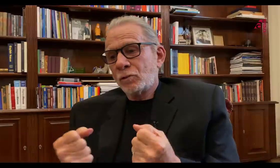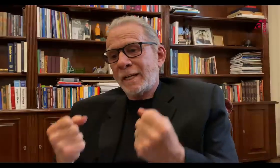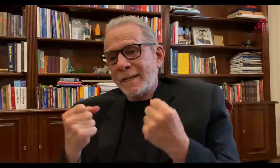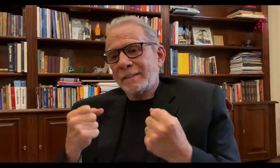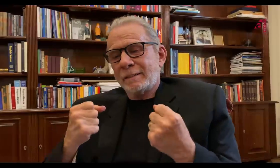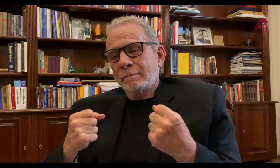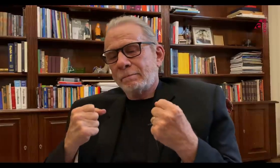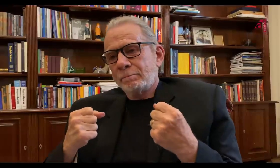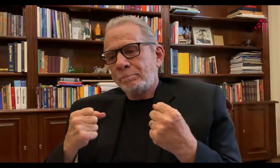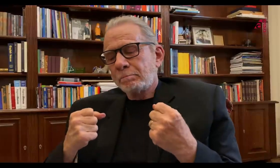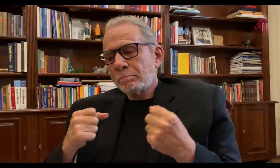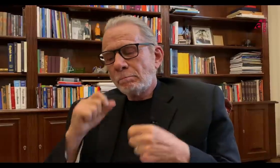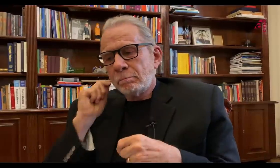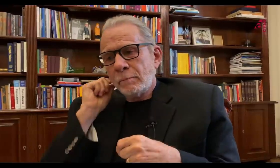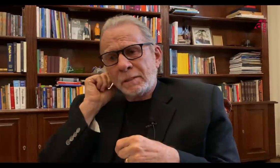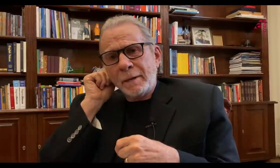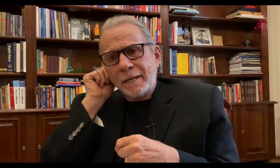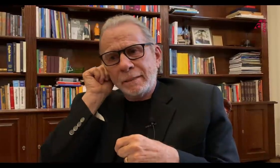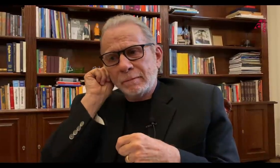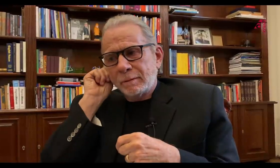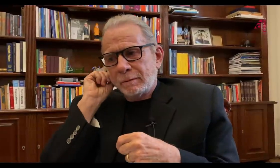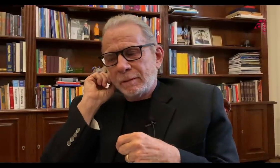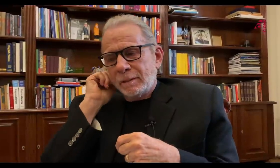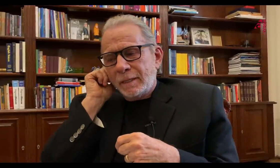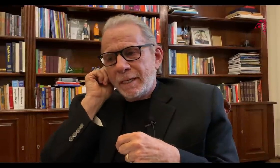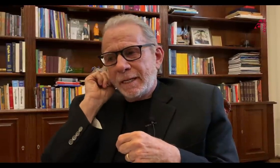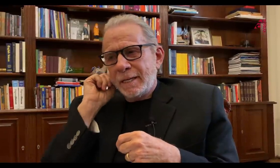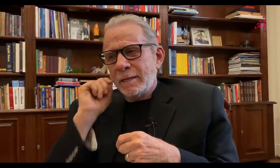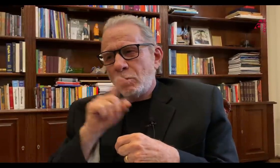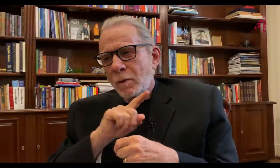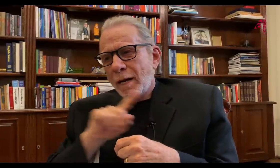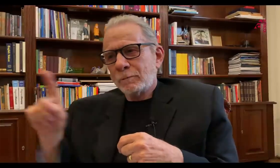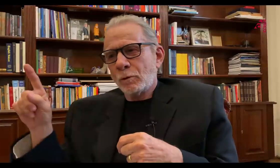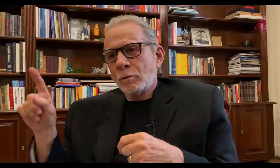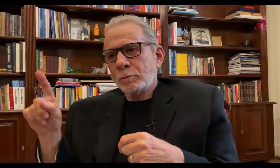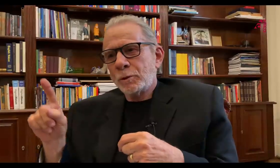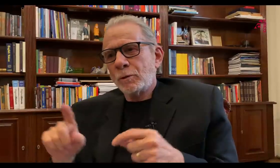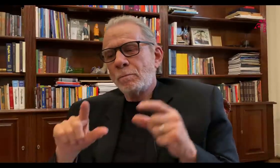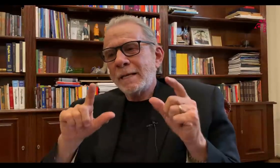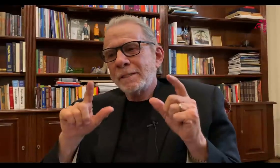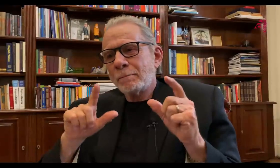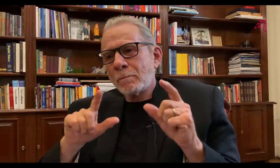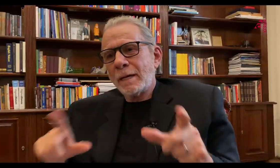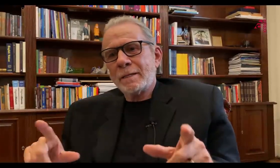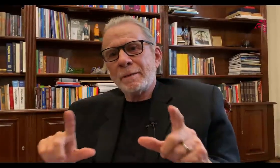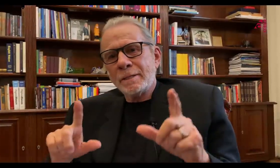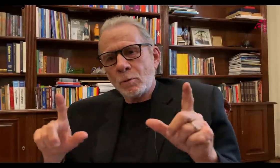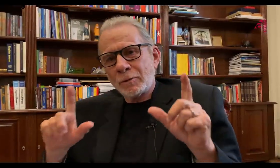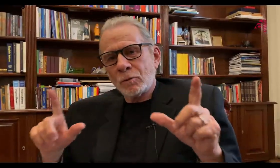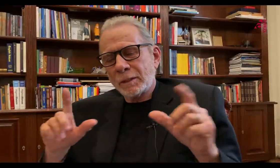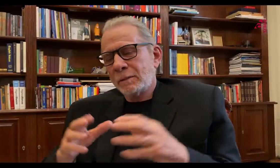pueda sostenerse de esa manera y que ningún acto de corrupción lo manche por más